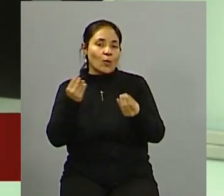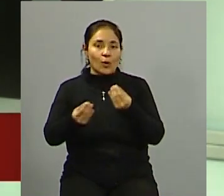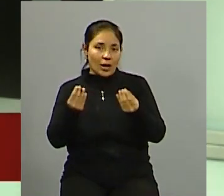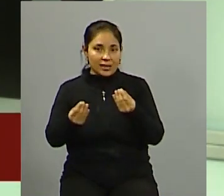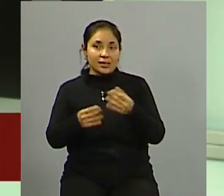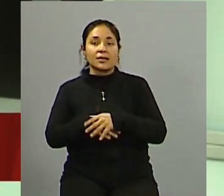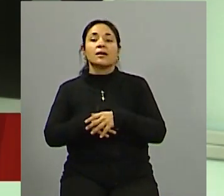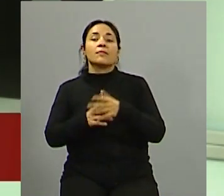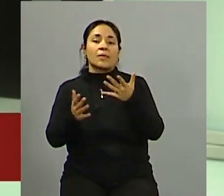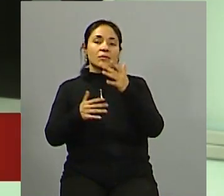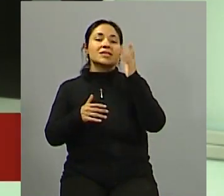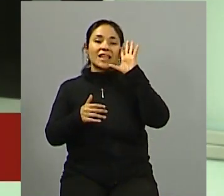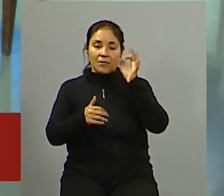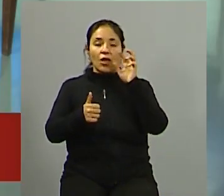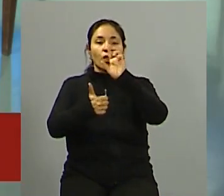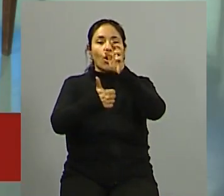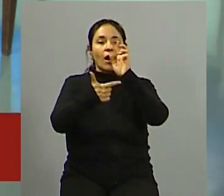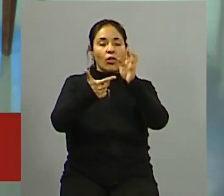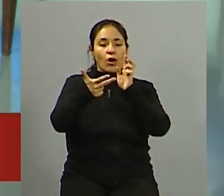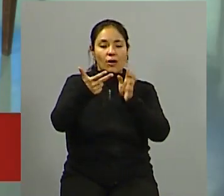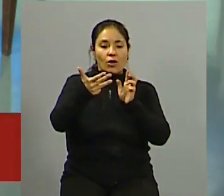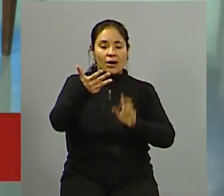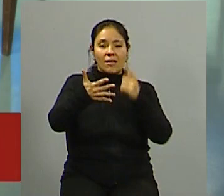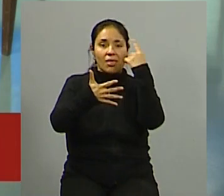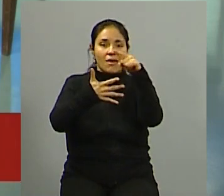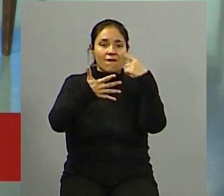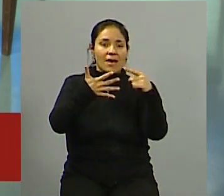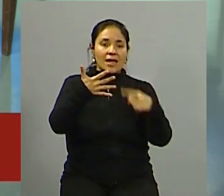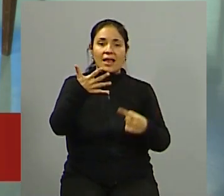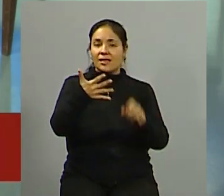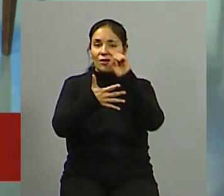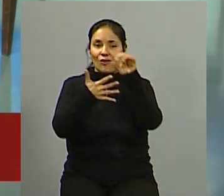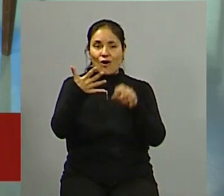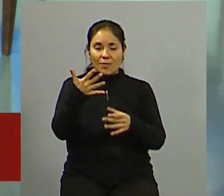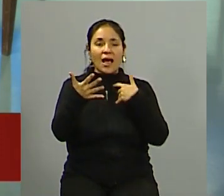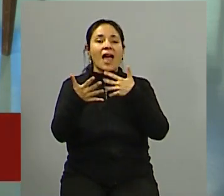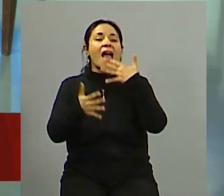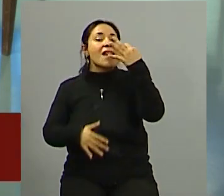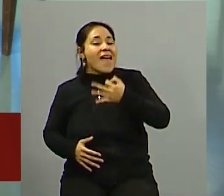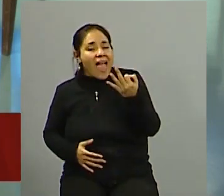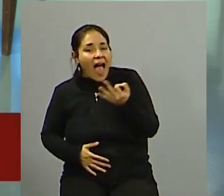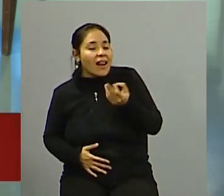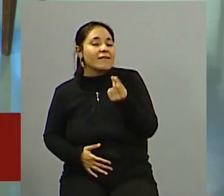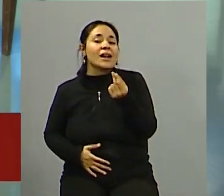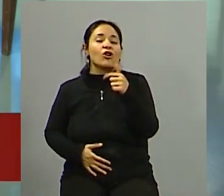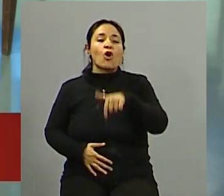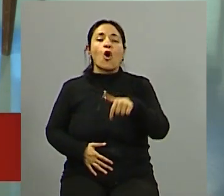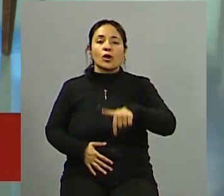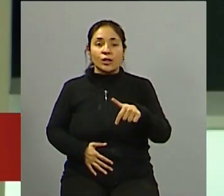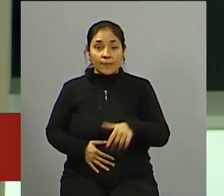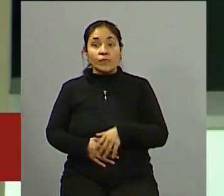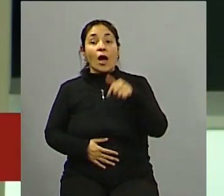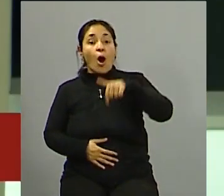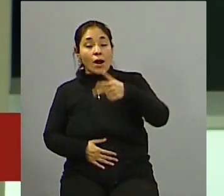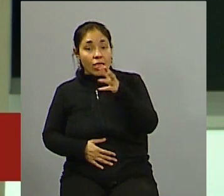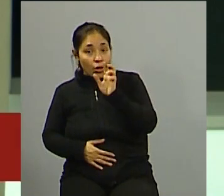tenemos más de 10 cotizaciones diferentes, según el sector de la economía al que pertenecemos. ¿Cuál sería el valor real del dólar hoy? El valor real del